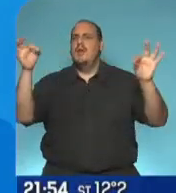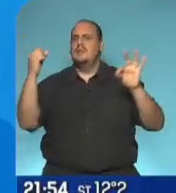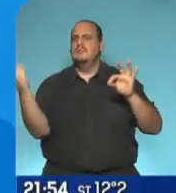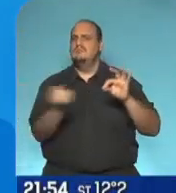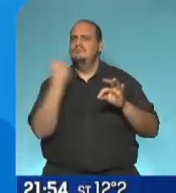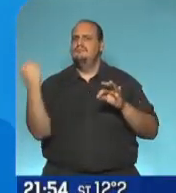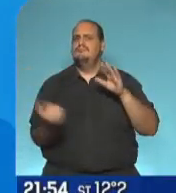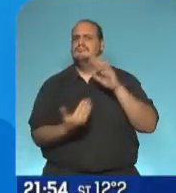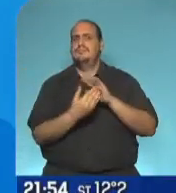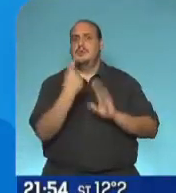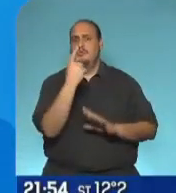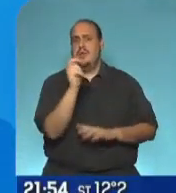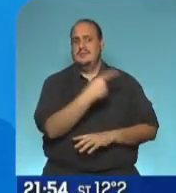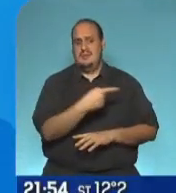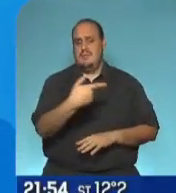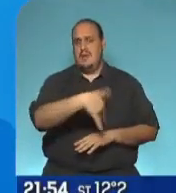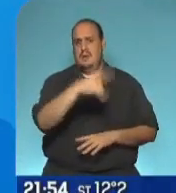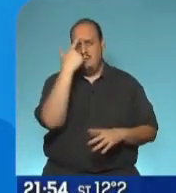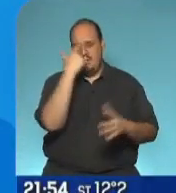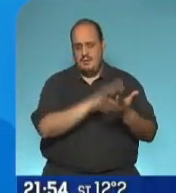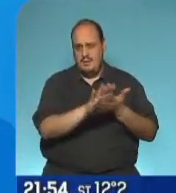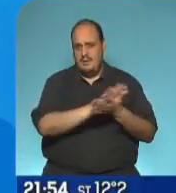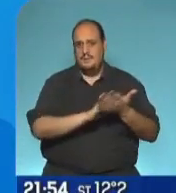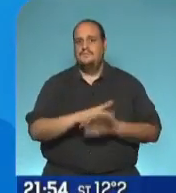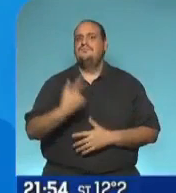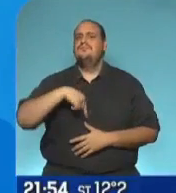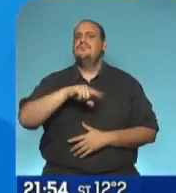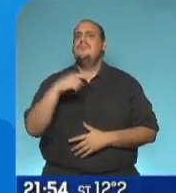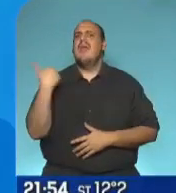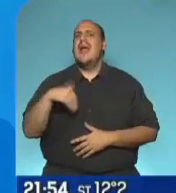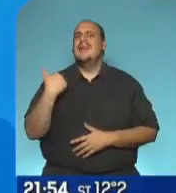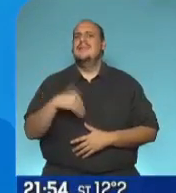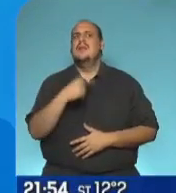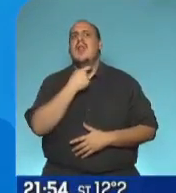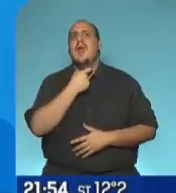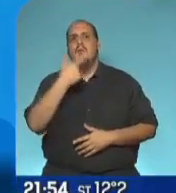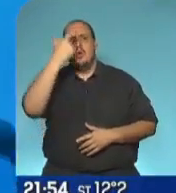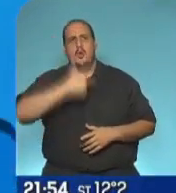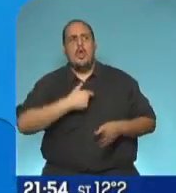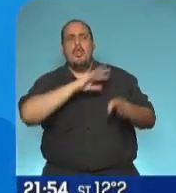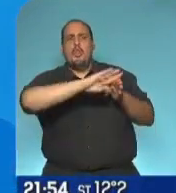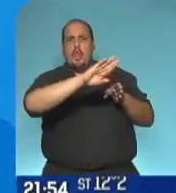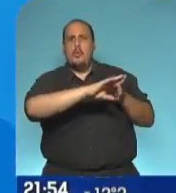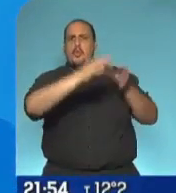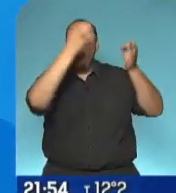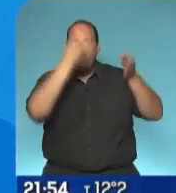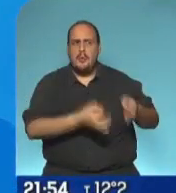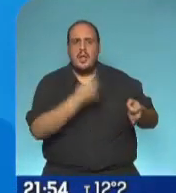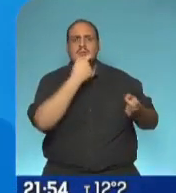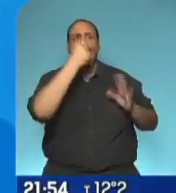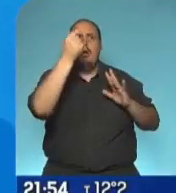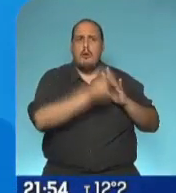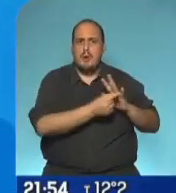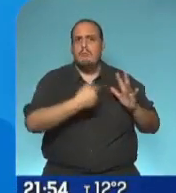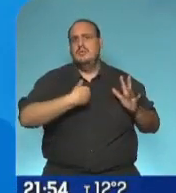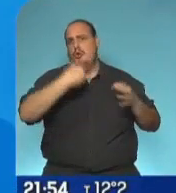la negociación de la deuda. Dice, queremos convertir a Argentina en un buen deudor que pueda hacer frente a sus compromisos. Bueno, sabemos